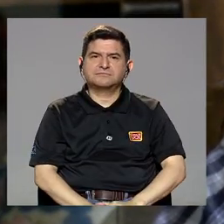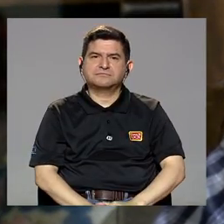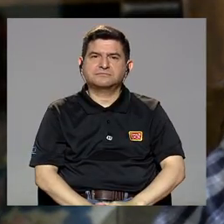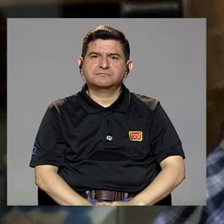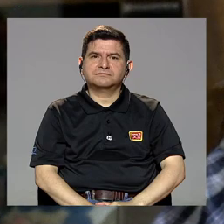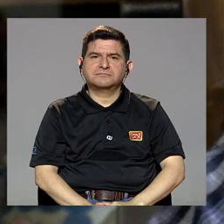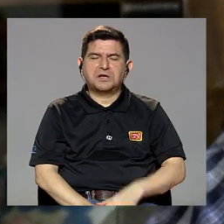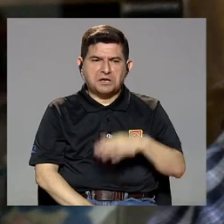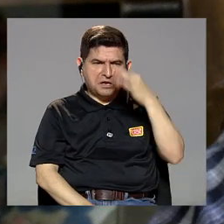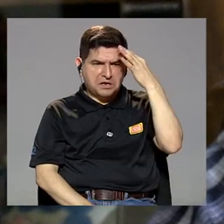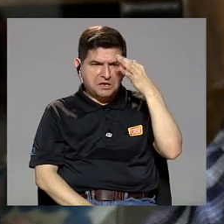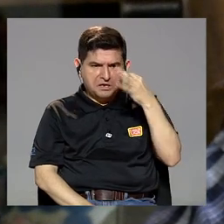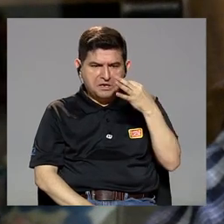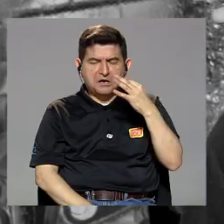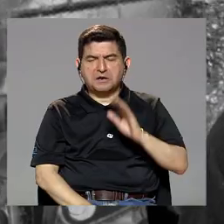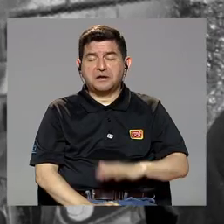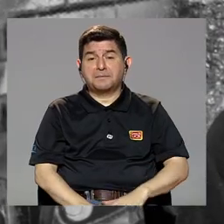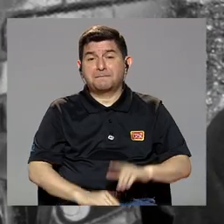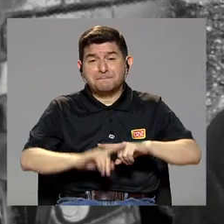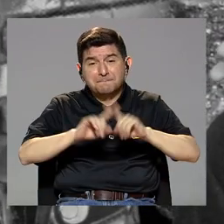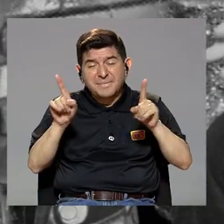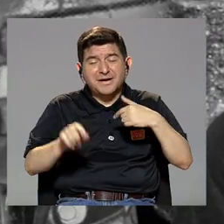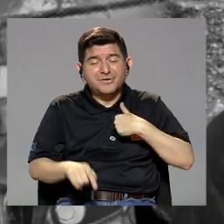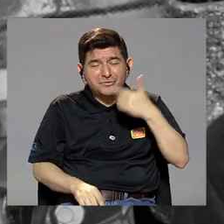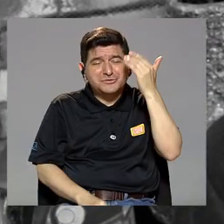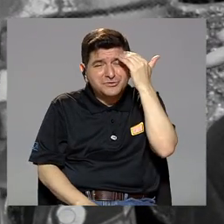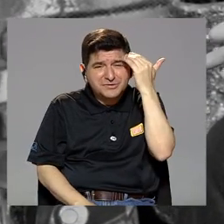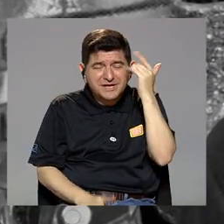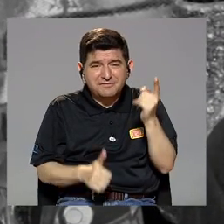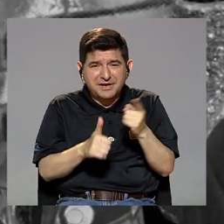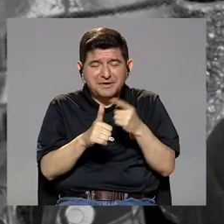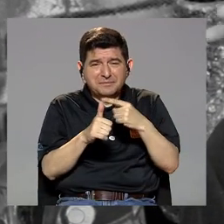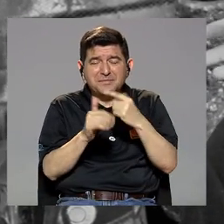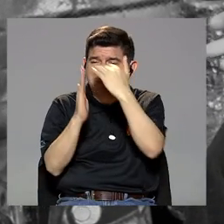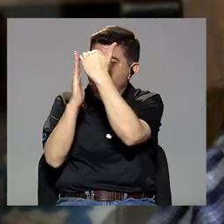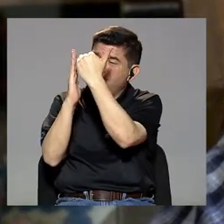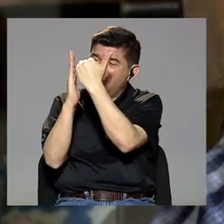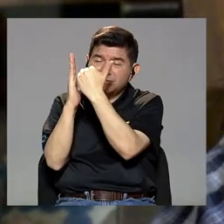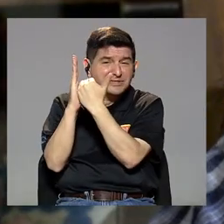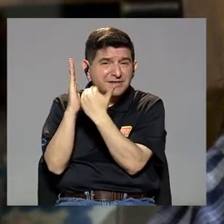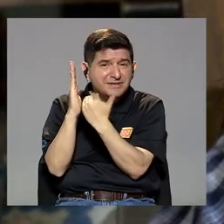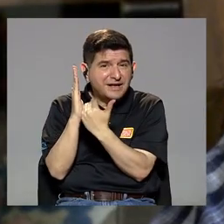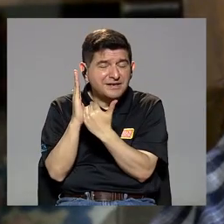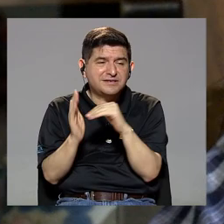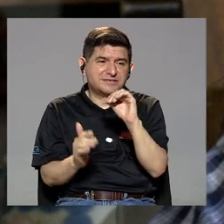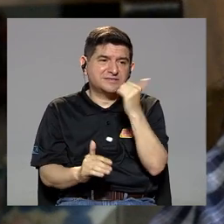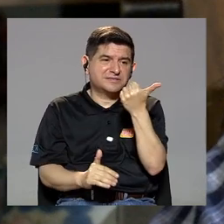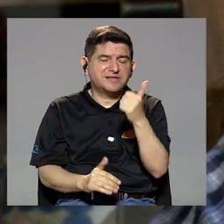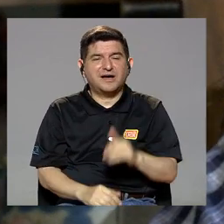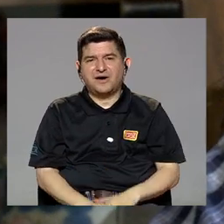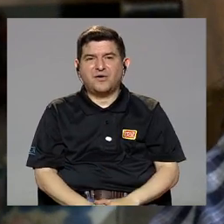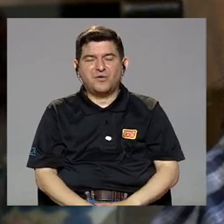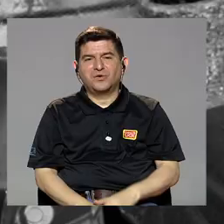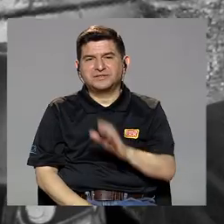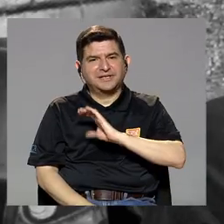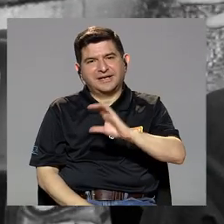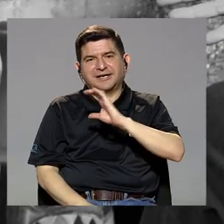y yo quería ser diputado pero que sabía que los primeros puestos tenían otra connotación